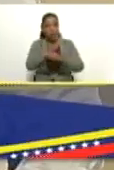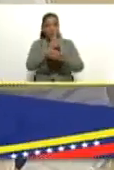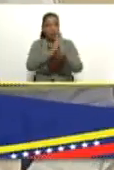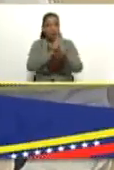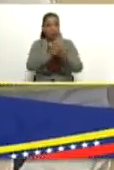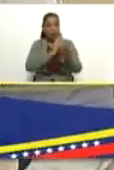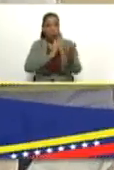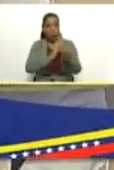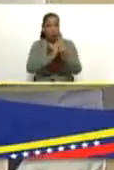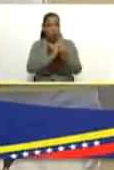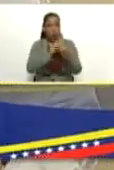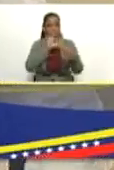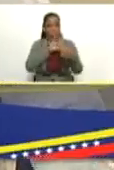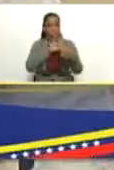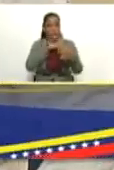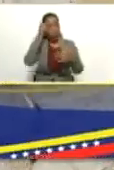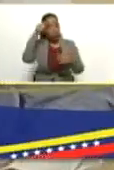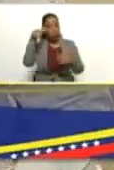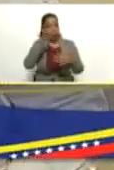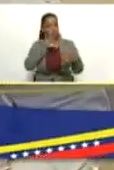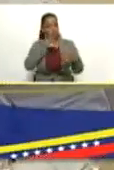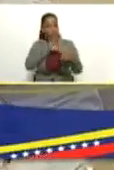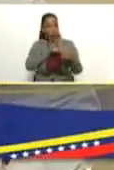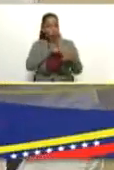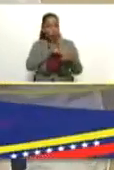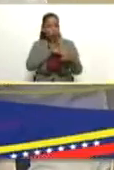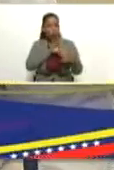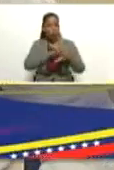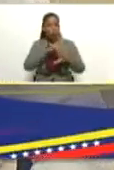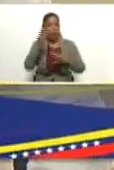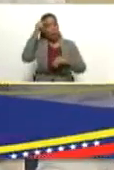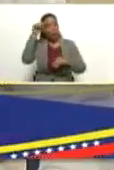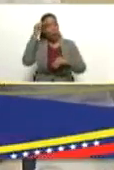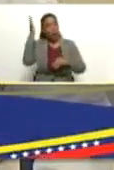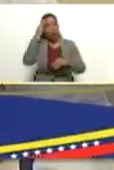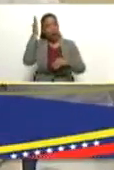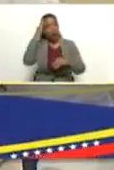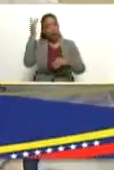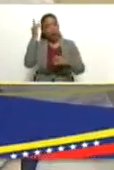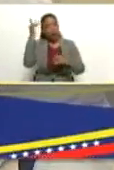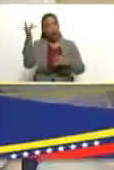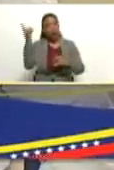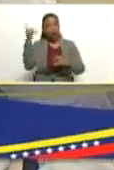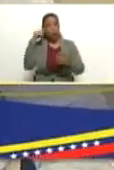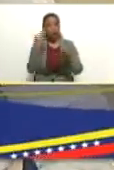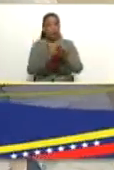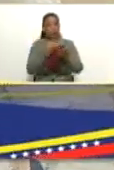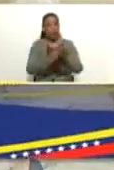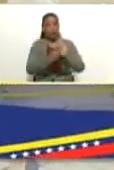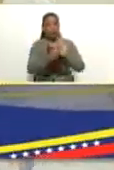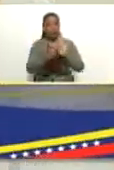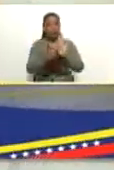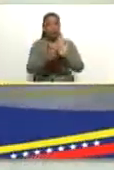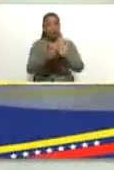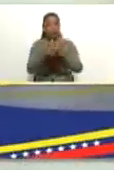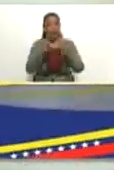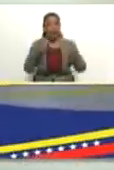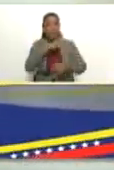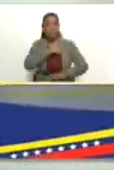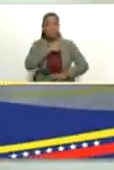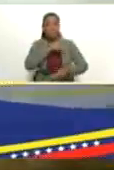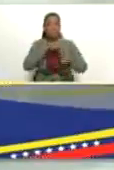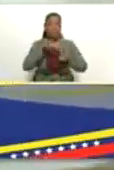el pueblo, porque el pueblo tenía la sabiduría y había demostrado a lo largo de los años esa capacidad, y la gran misión Vivienda